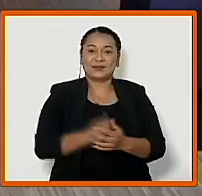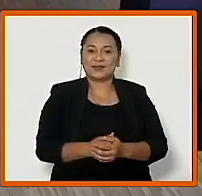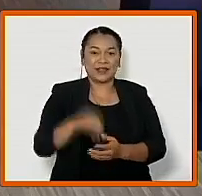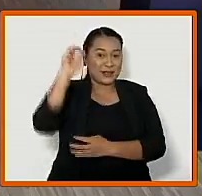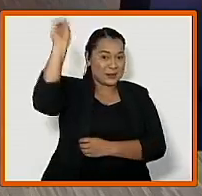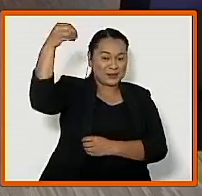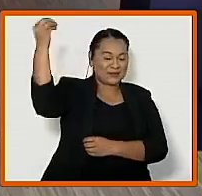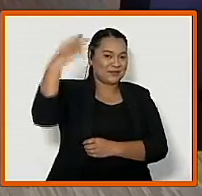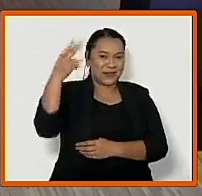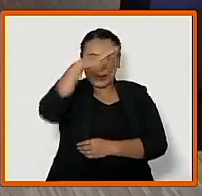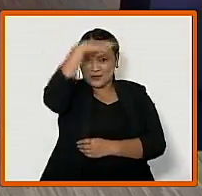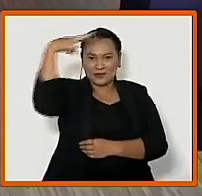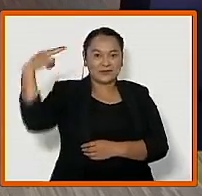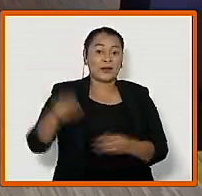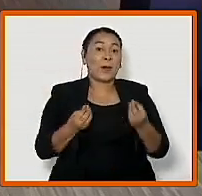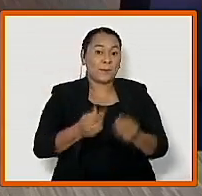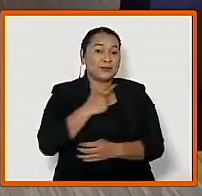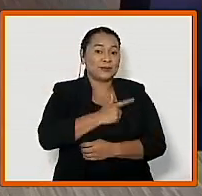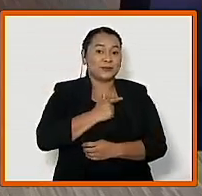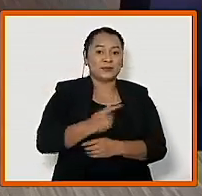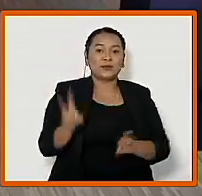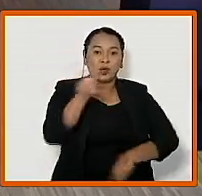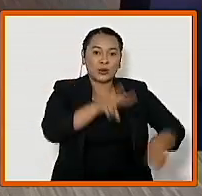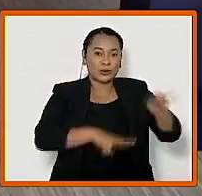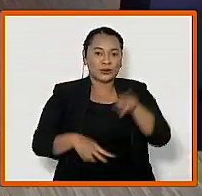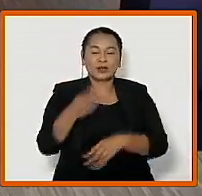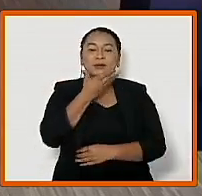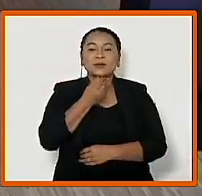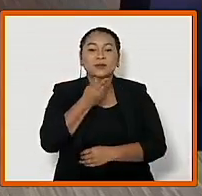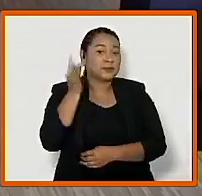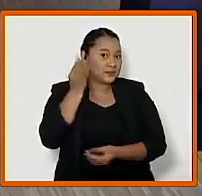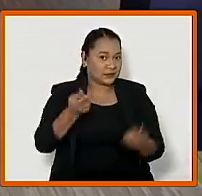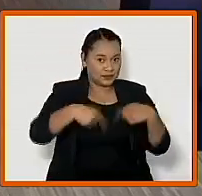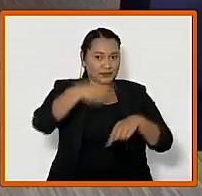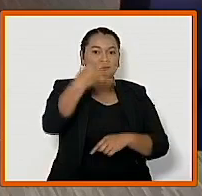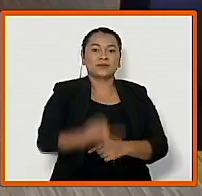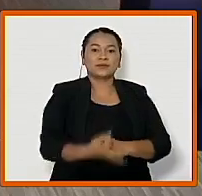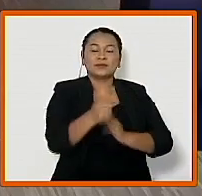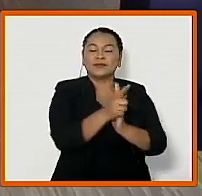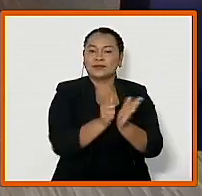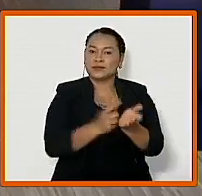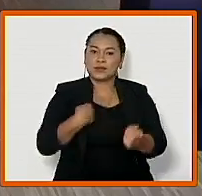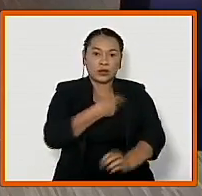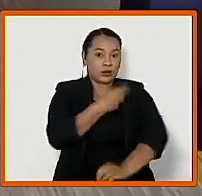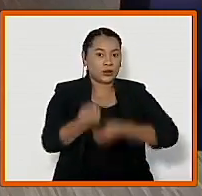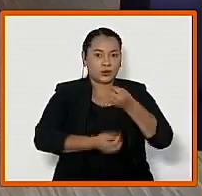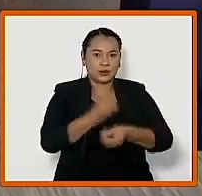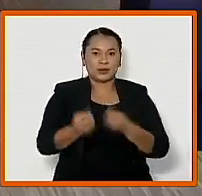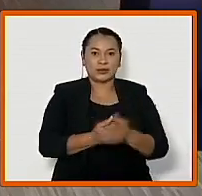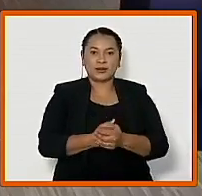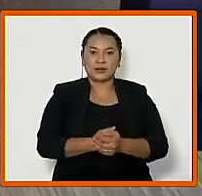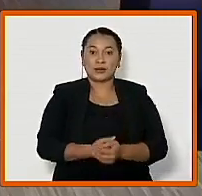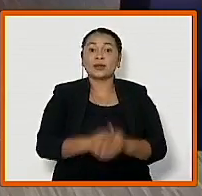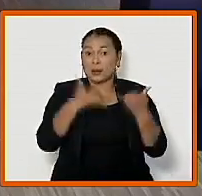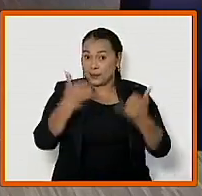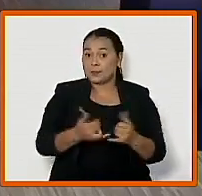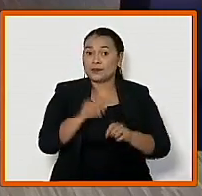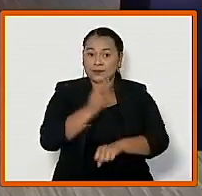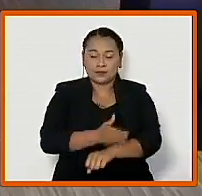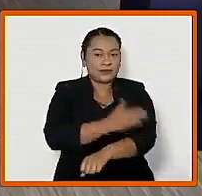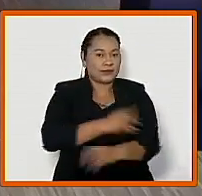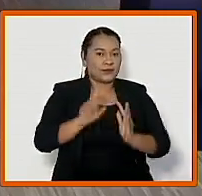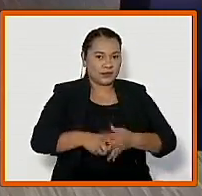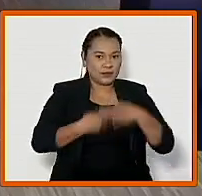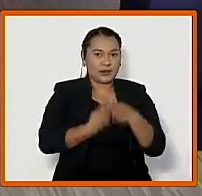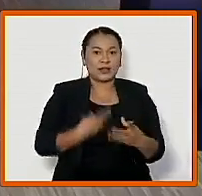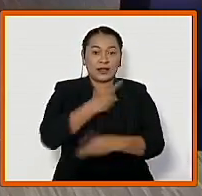un placer saludar a nuestra auditora y notario, quienes le dan transparencia a cada uno de nuestros sorteos. Y Madeline, fíjate que antes de iniciar con nuestra diversión, les